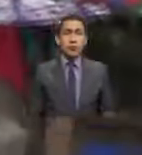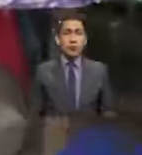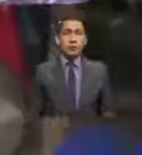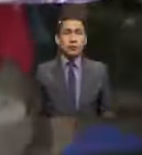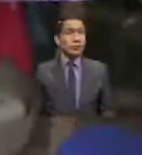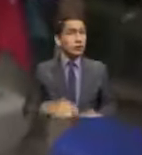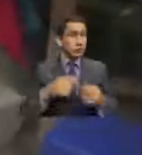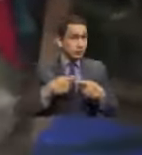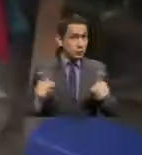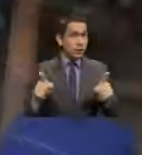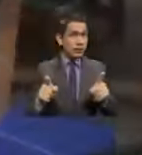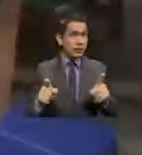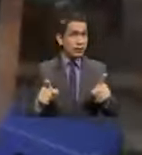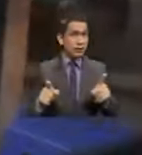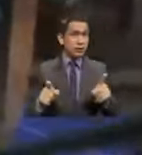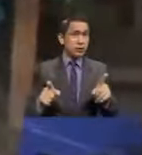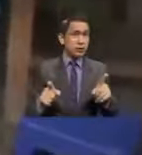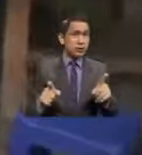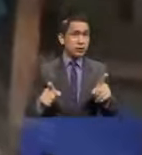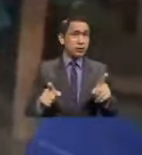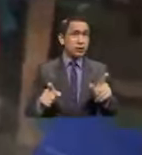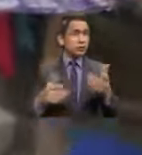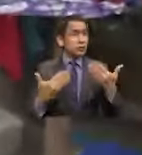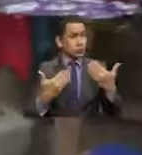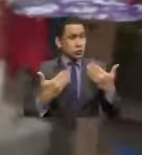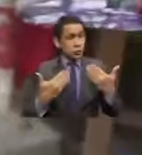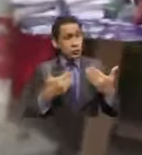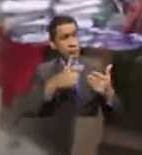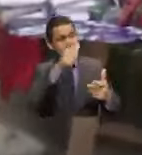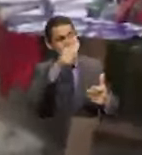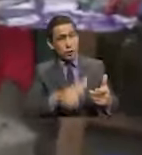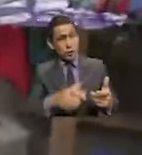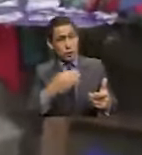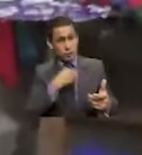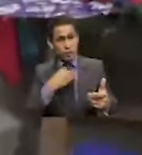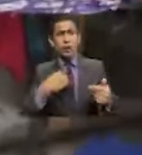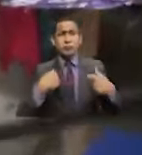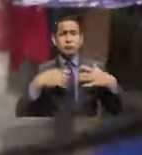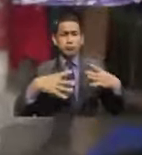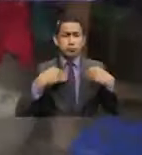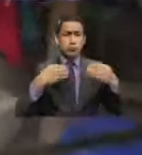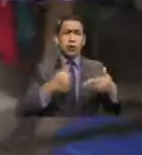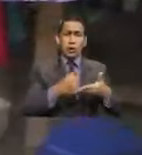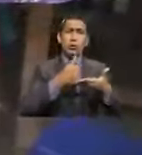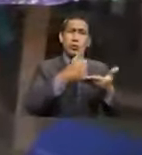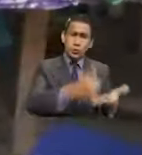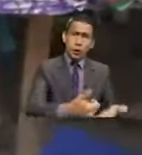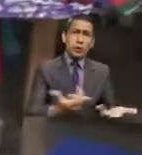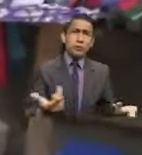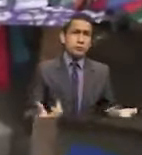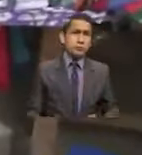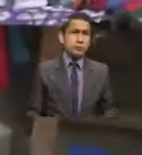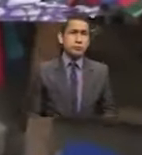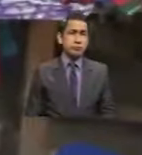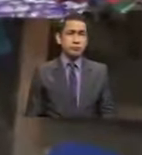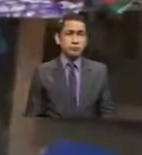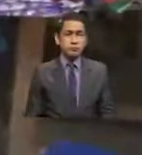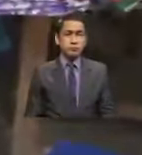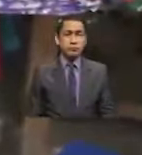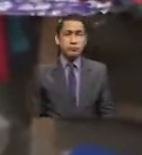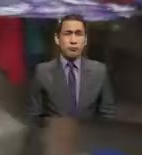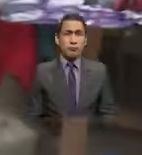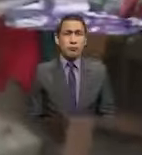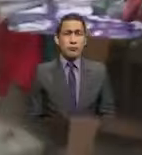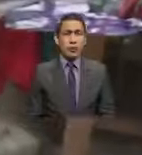a incluir cosas en la cabeza. Vamos a hacer tal cosa, este Fiticen, que aquí no la ganamos. No, vaya, ya usted y yo